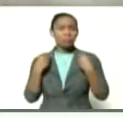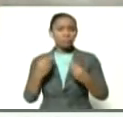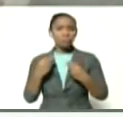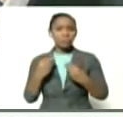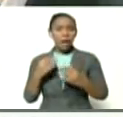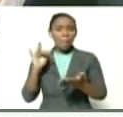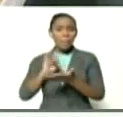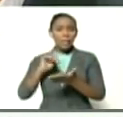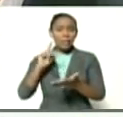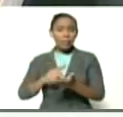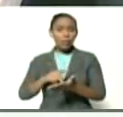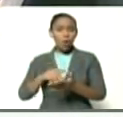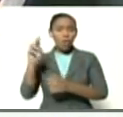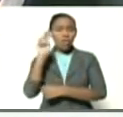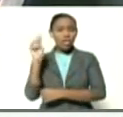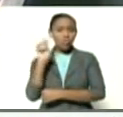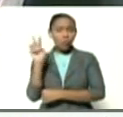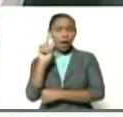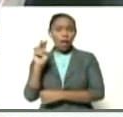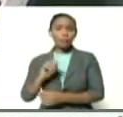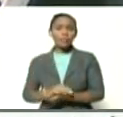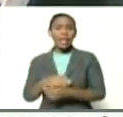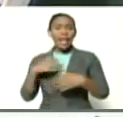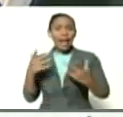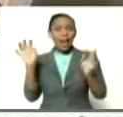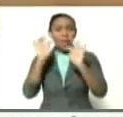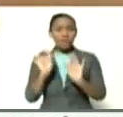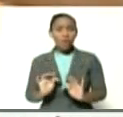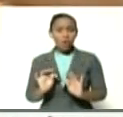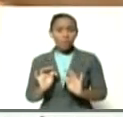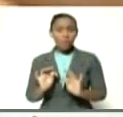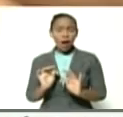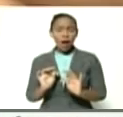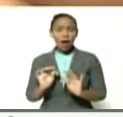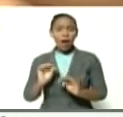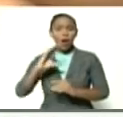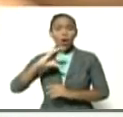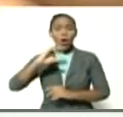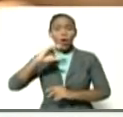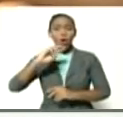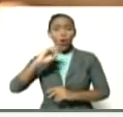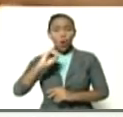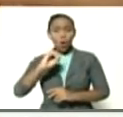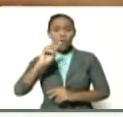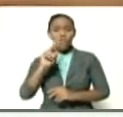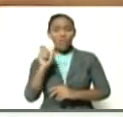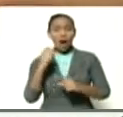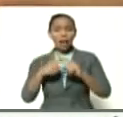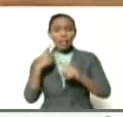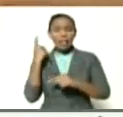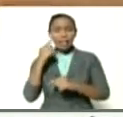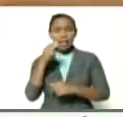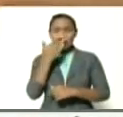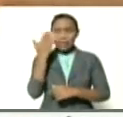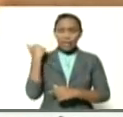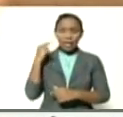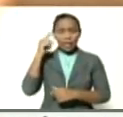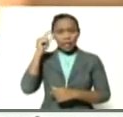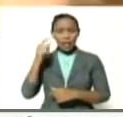la participación de Venezuela en el mecanismo COVAX. Ustedes bien saben, hace apenas unos días